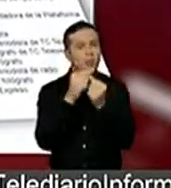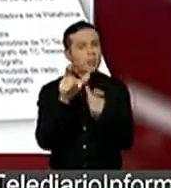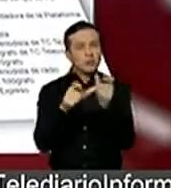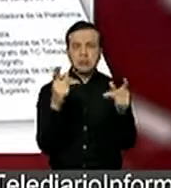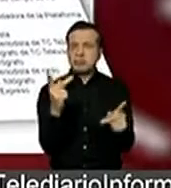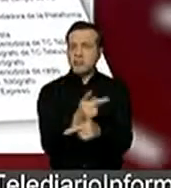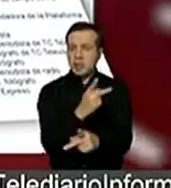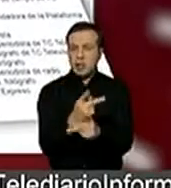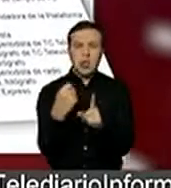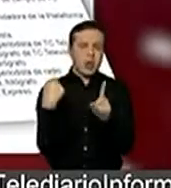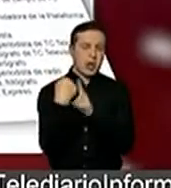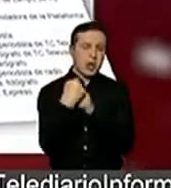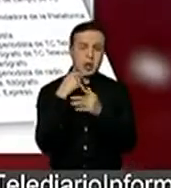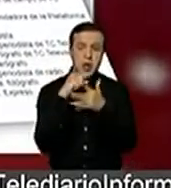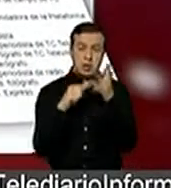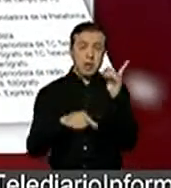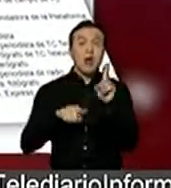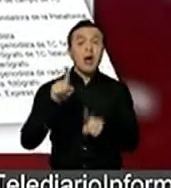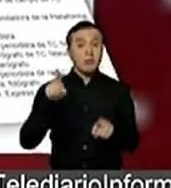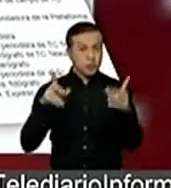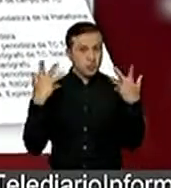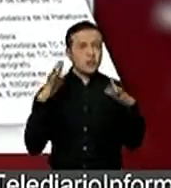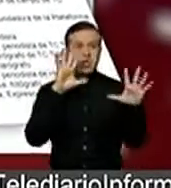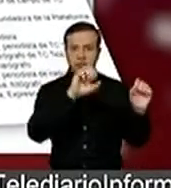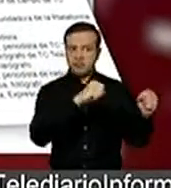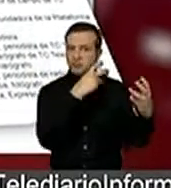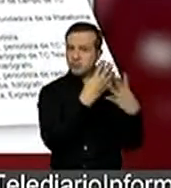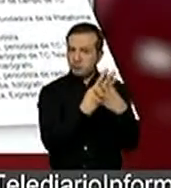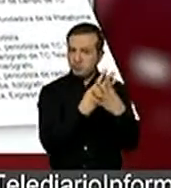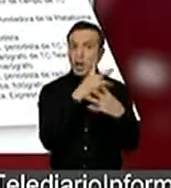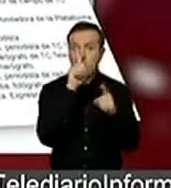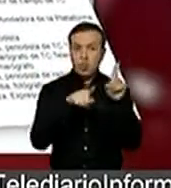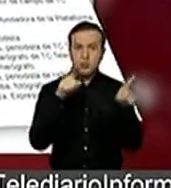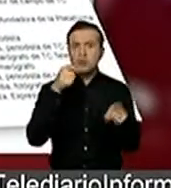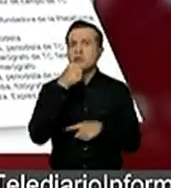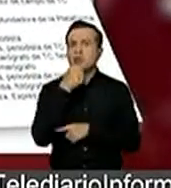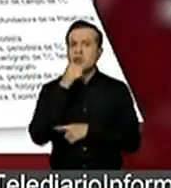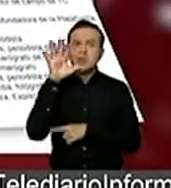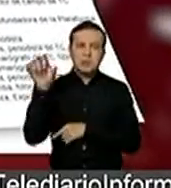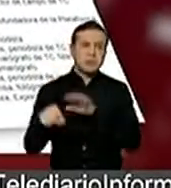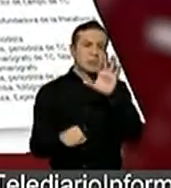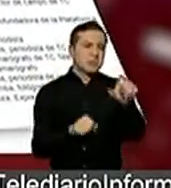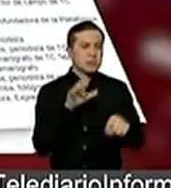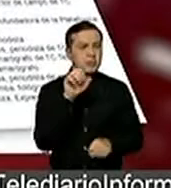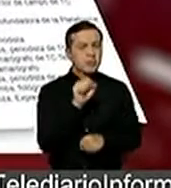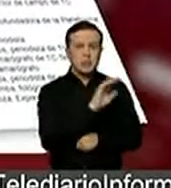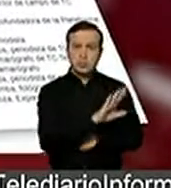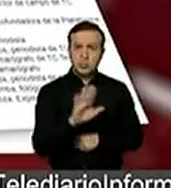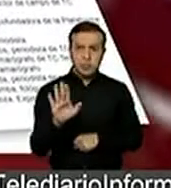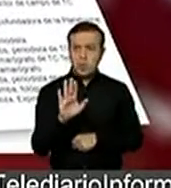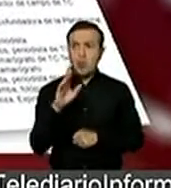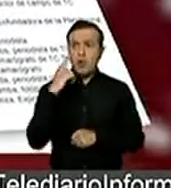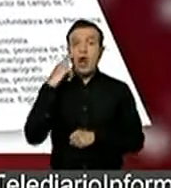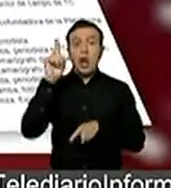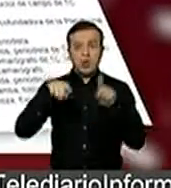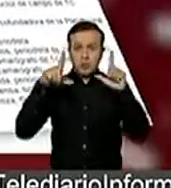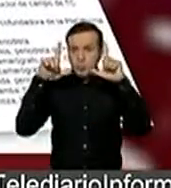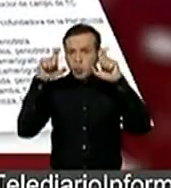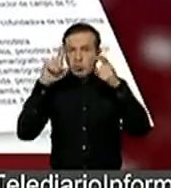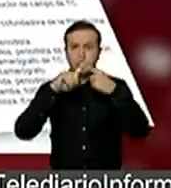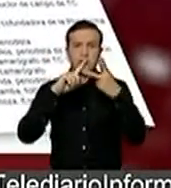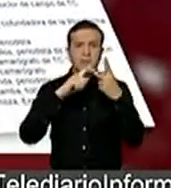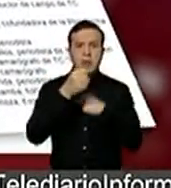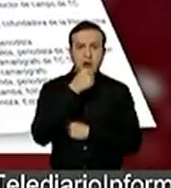A esto se suma que algunos fueron detenidos de forma arbitraria en el ejercicio de su labor. Son fotógrafos,